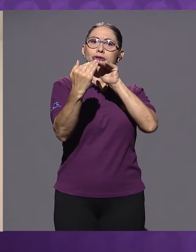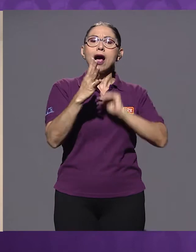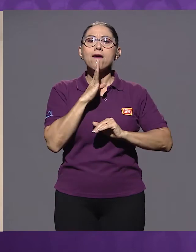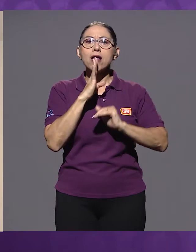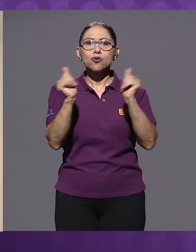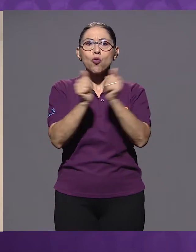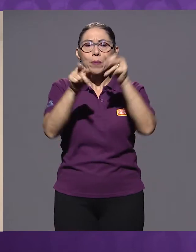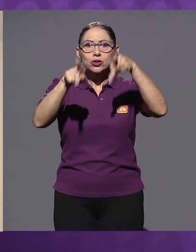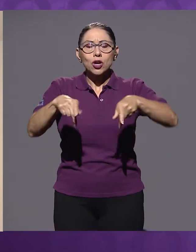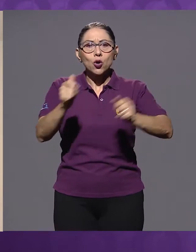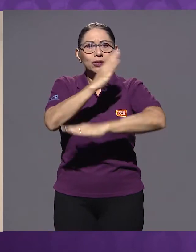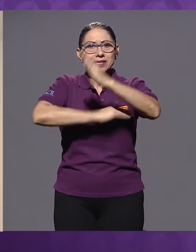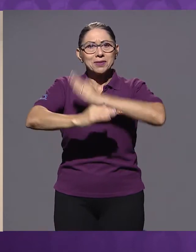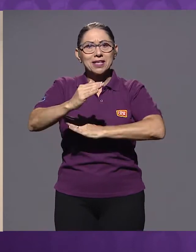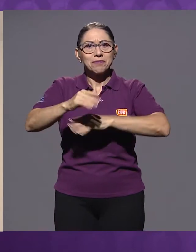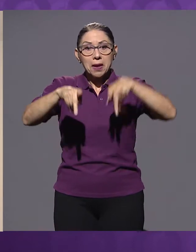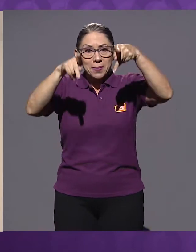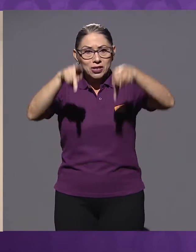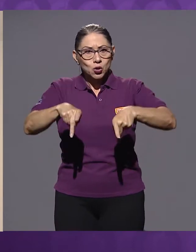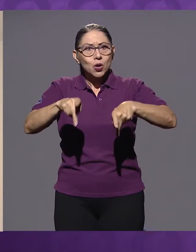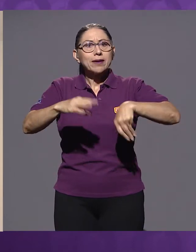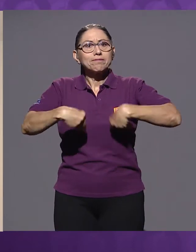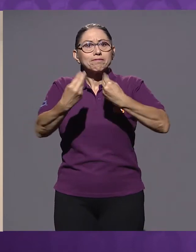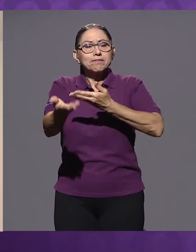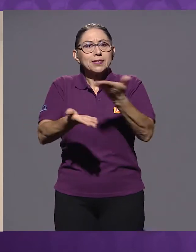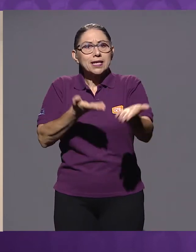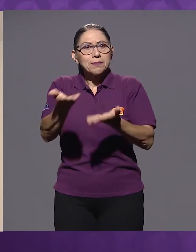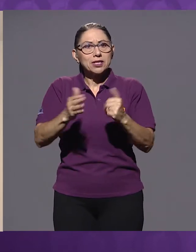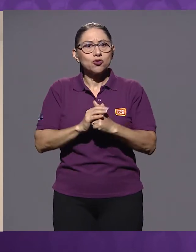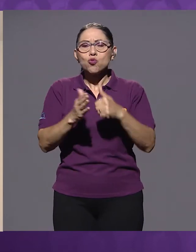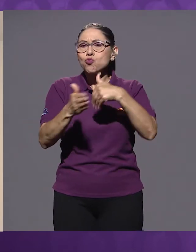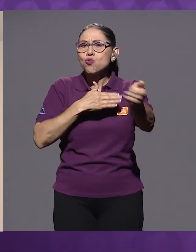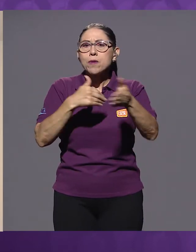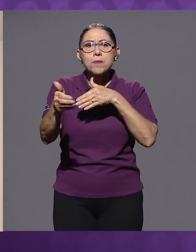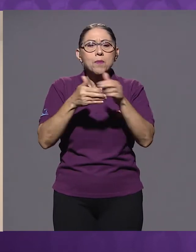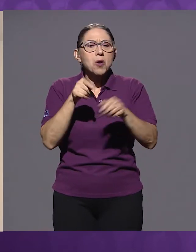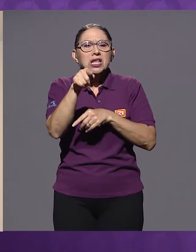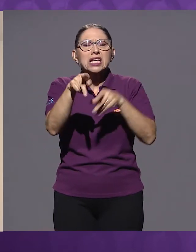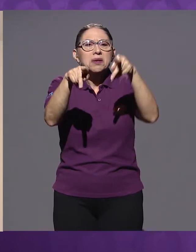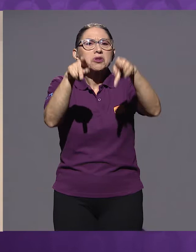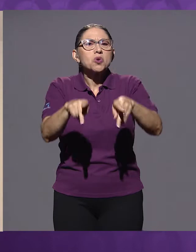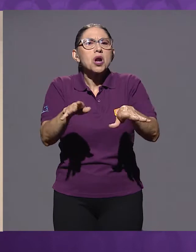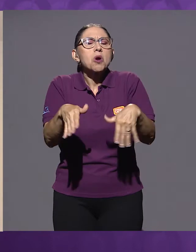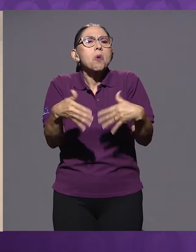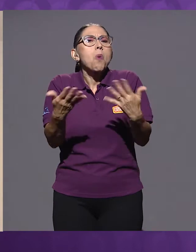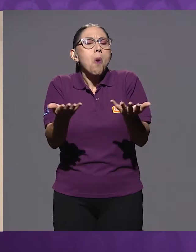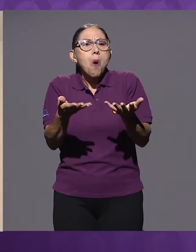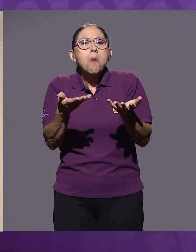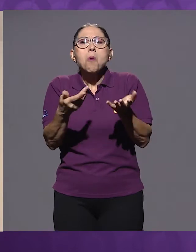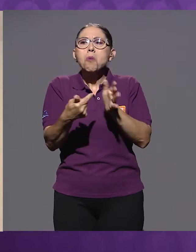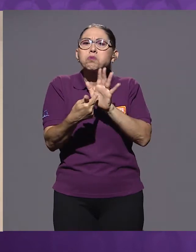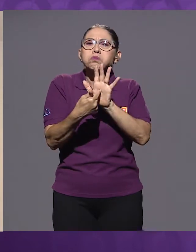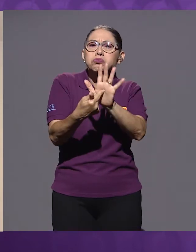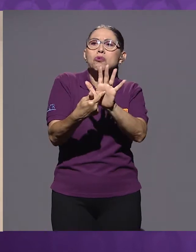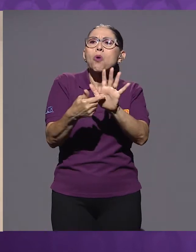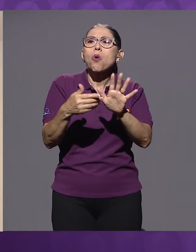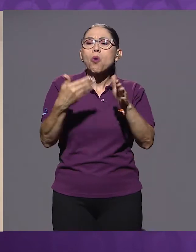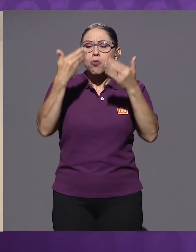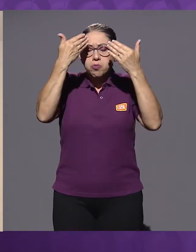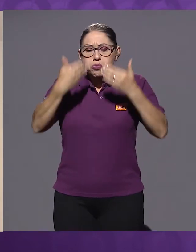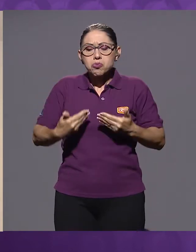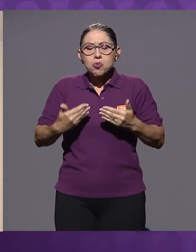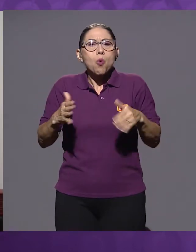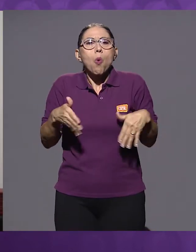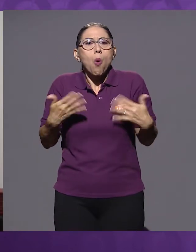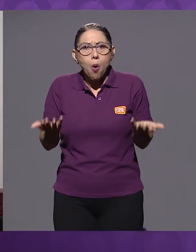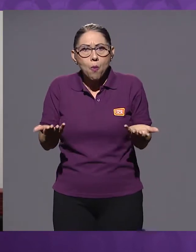persona, que estás proveyendo un servicio a una persona, más allá de cómo esta persona luzca o cómo esta persona sea o la discapacidad